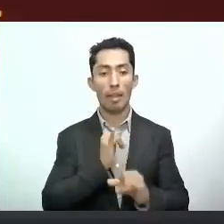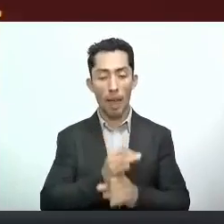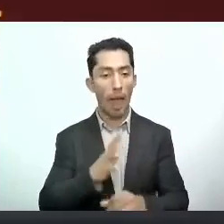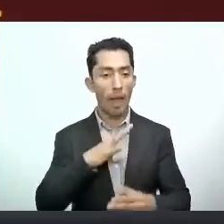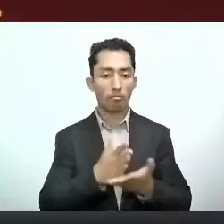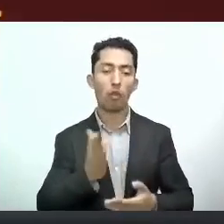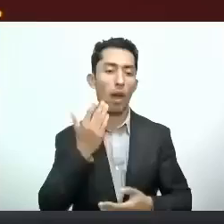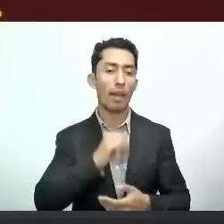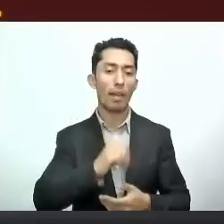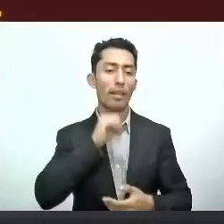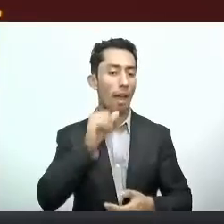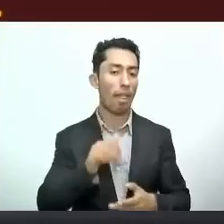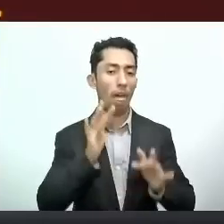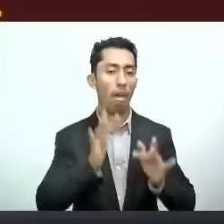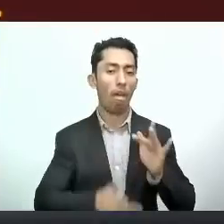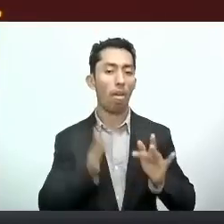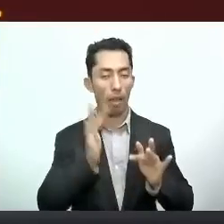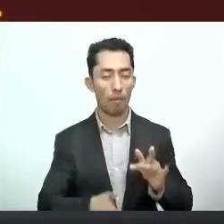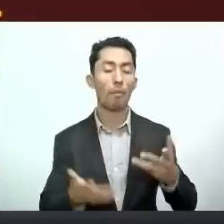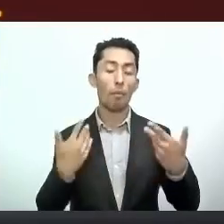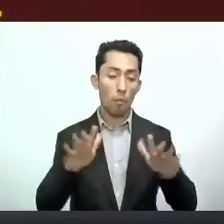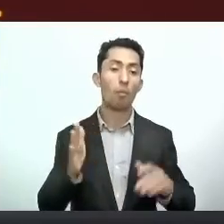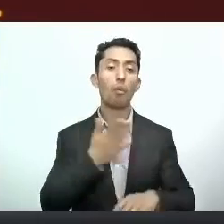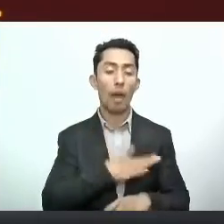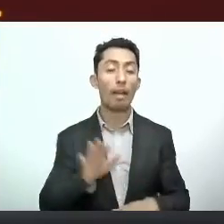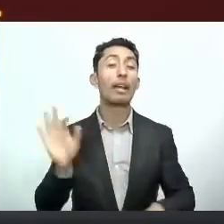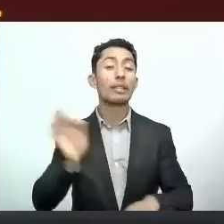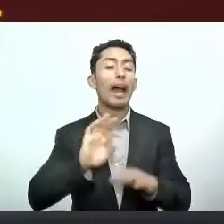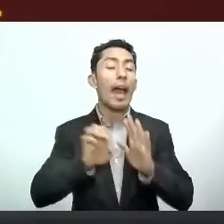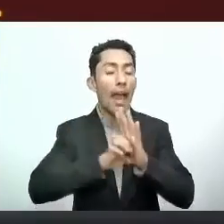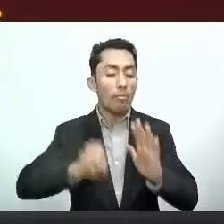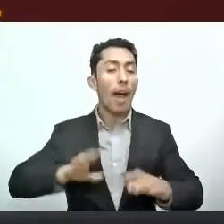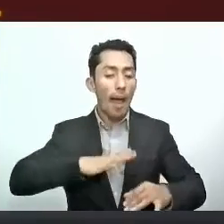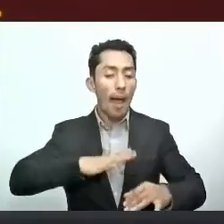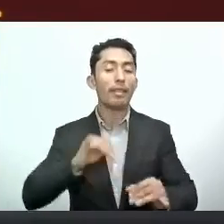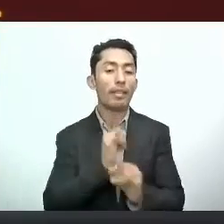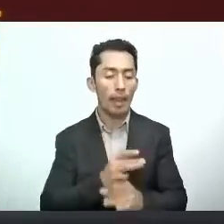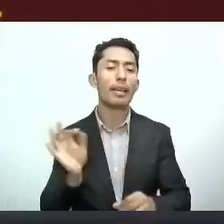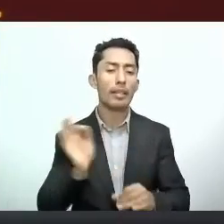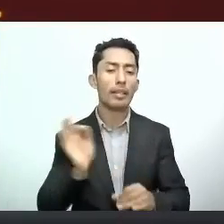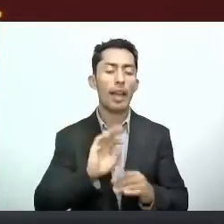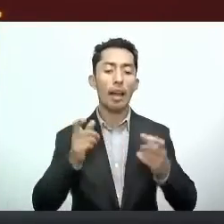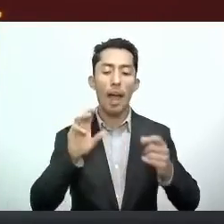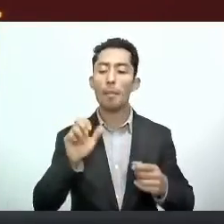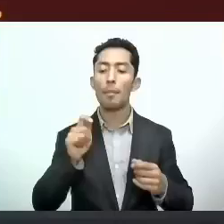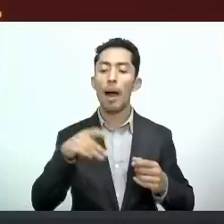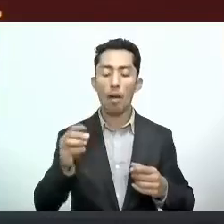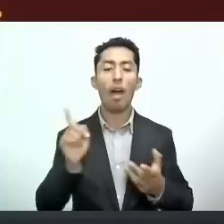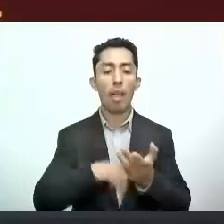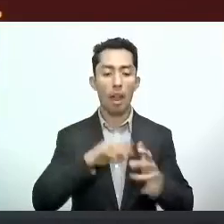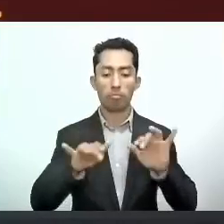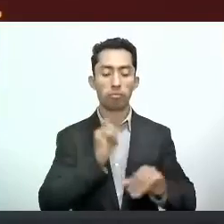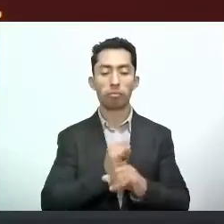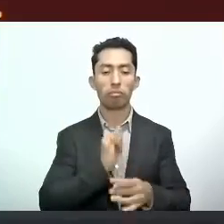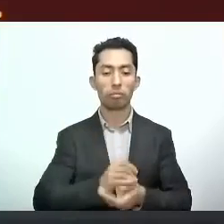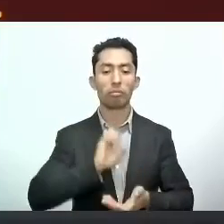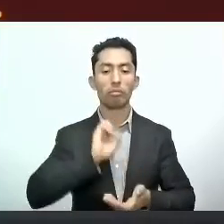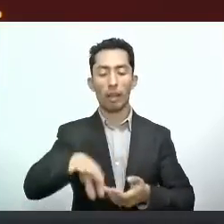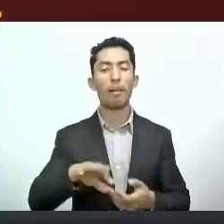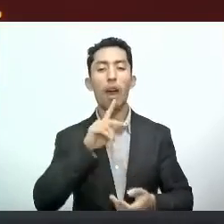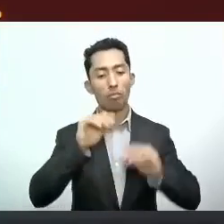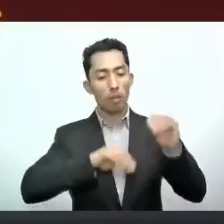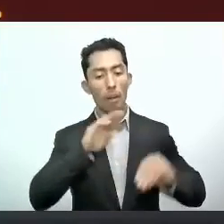toda la cosa, suponiendo que hay internet y que podemos meter amparos y tal, se tuvo que hacer un manual